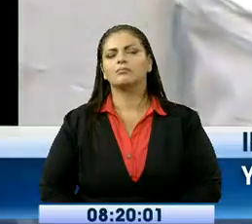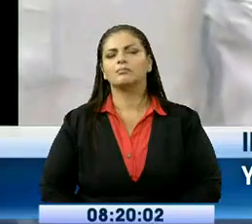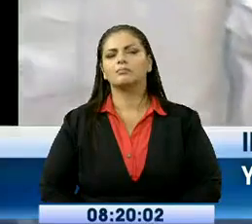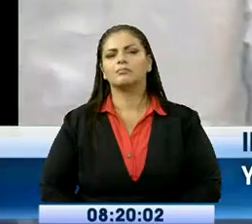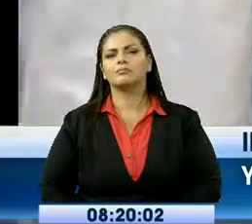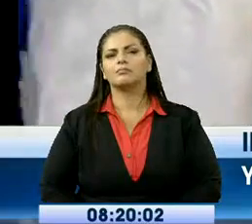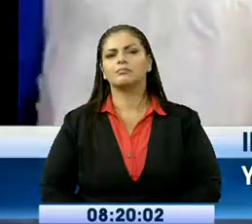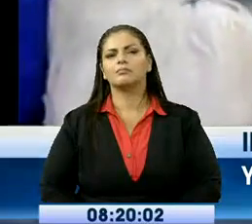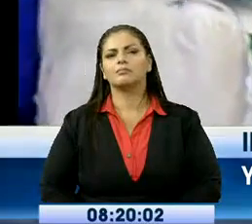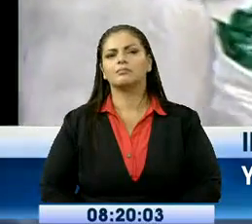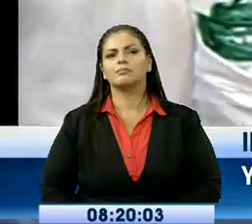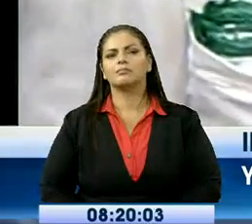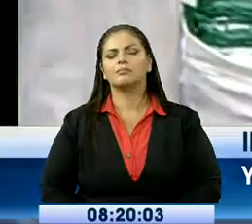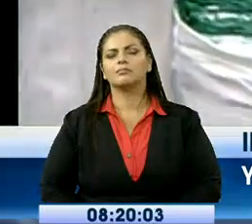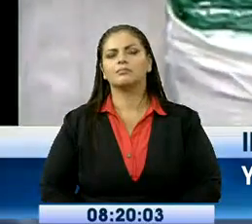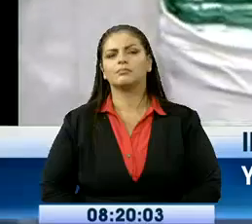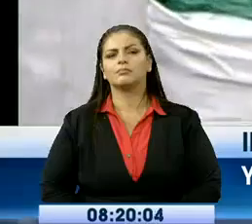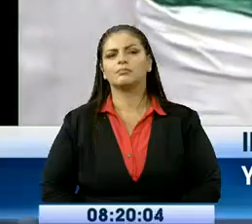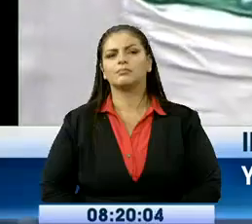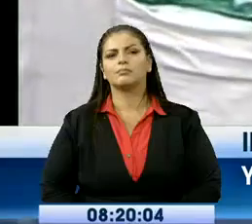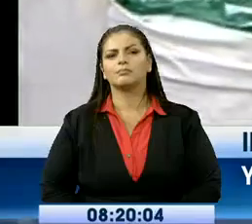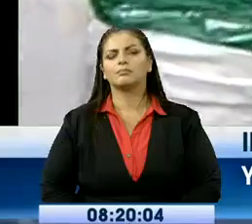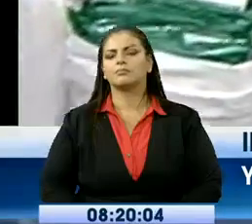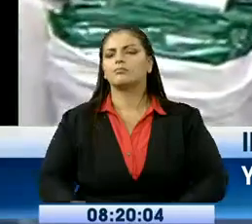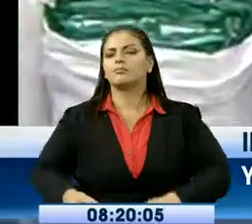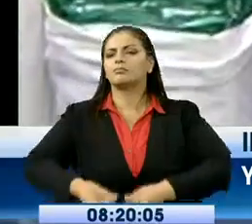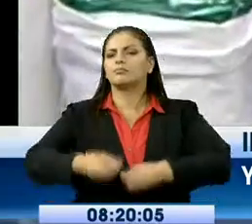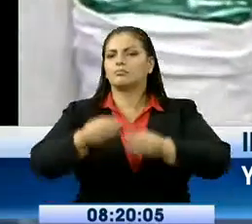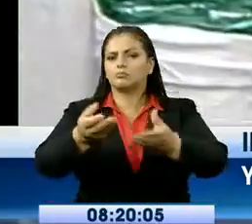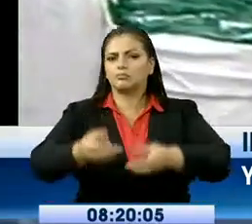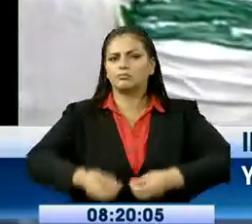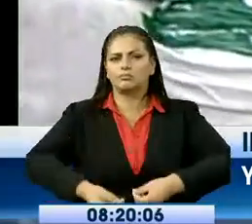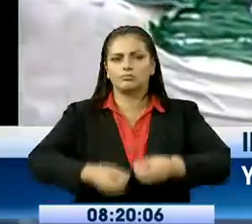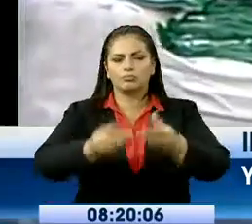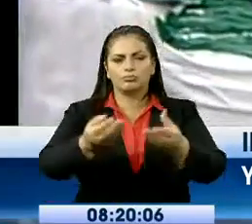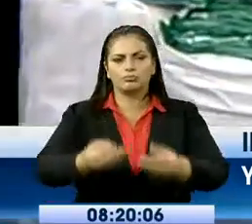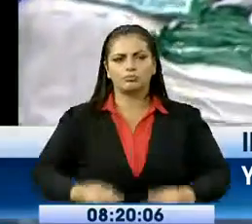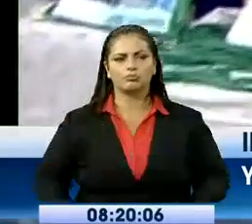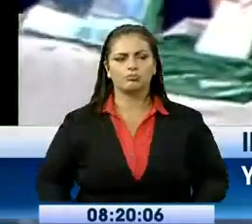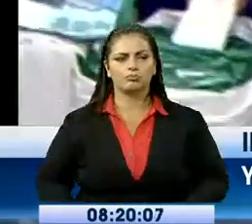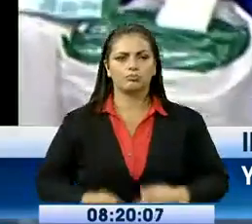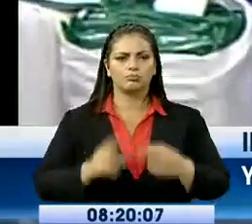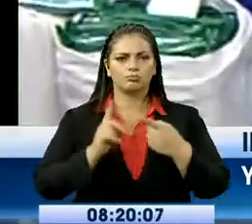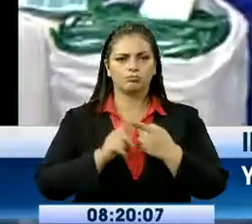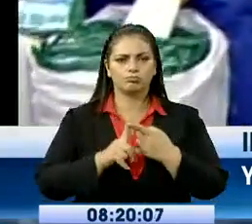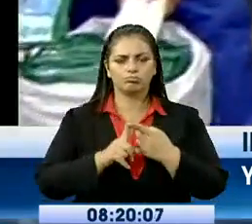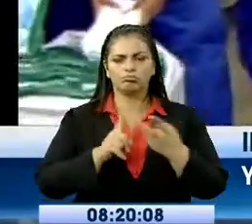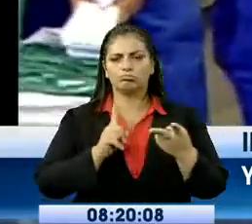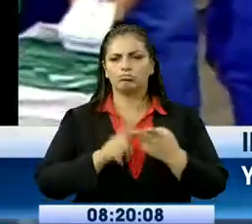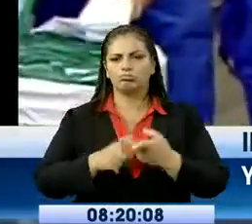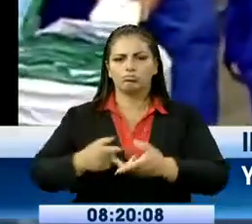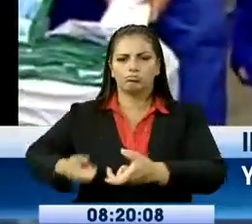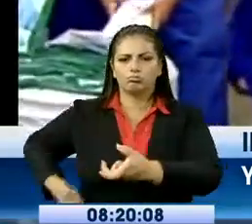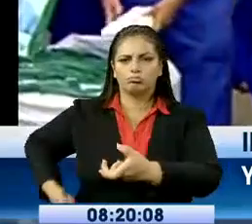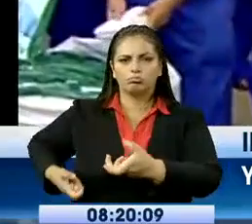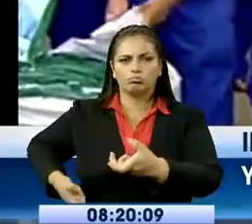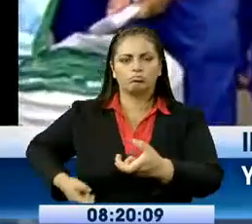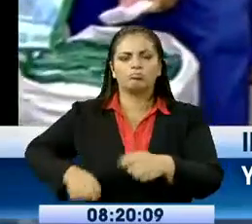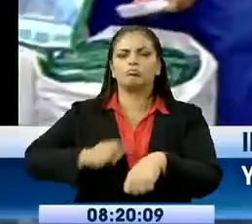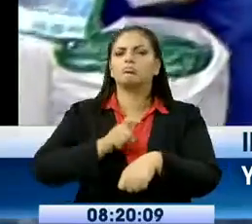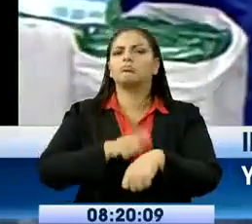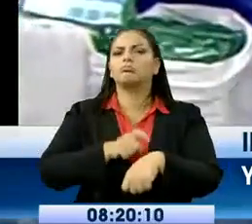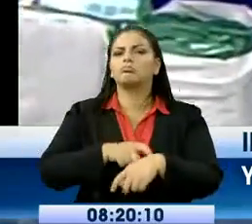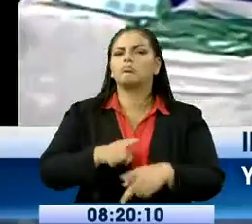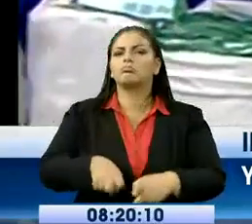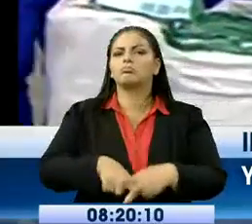detalles. Bueno, se tiene previsto que la entrega de toldos, que precisamente todo lo que se está llevando a cabo acá, se dé a partir de las 10 de la